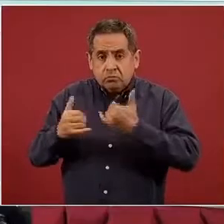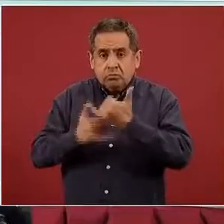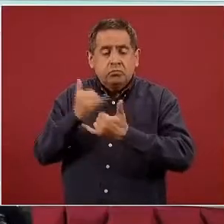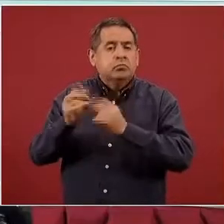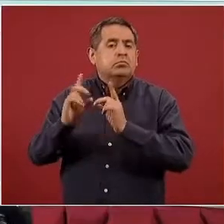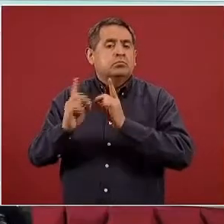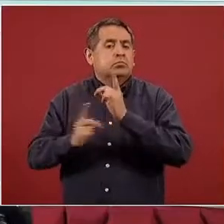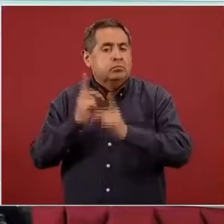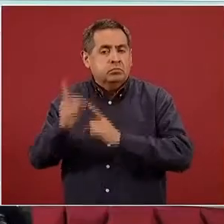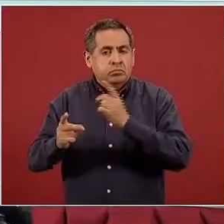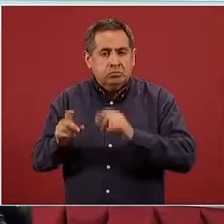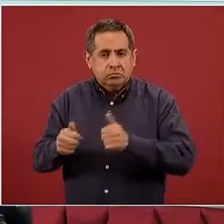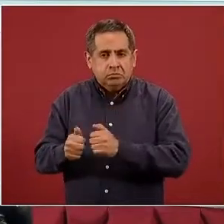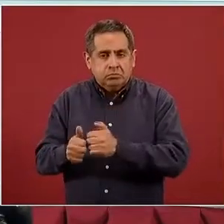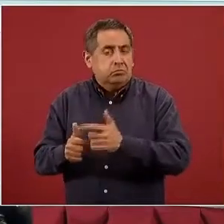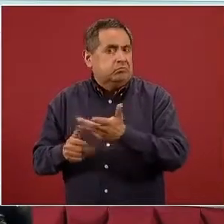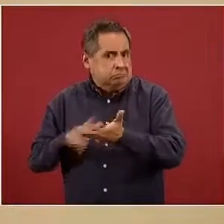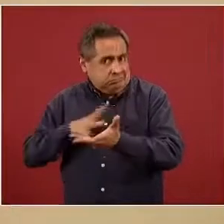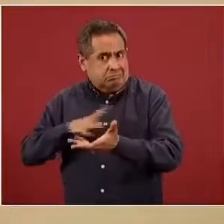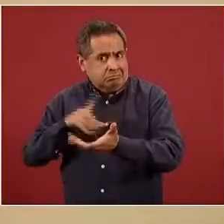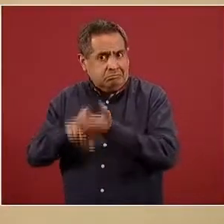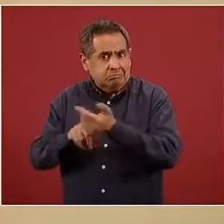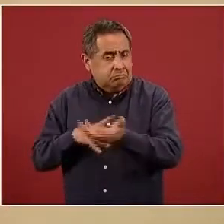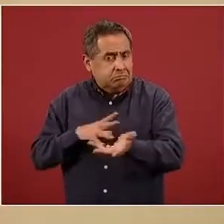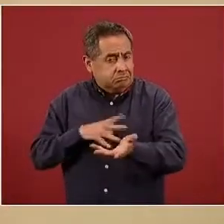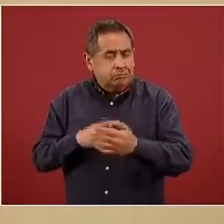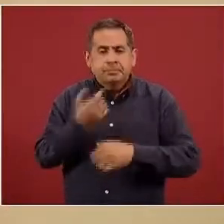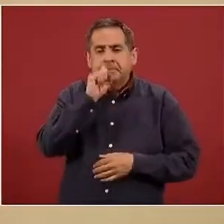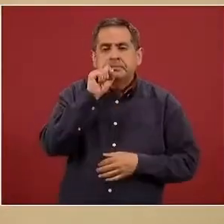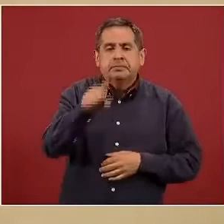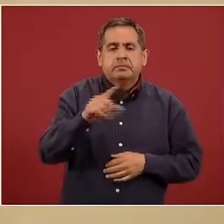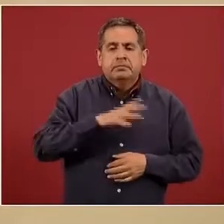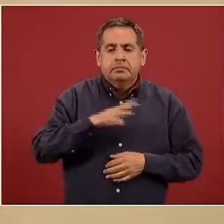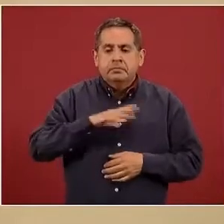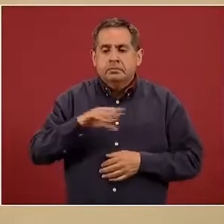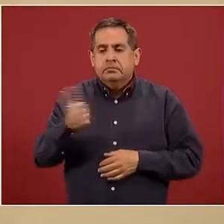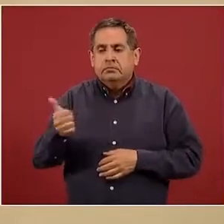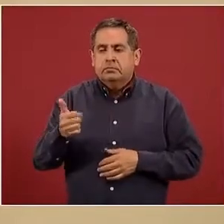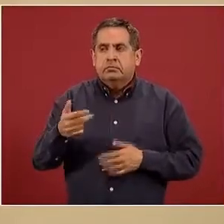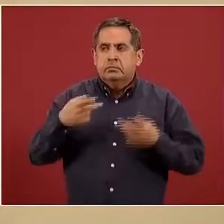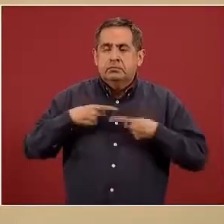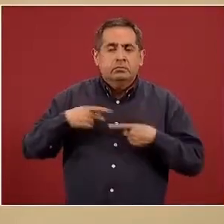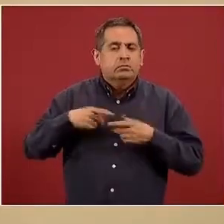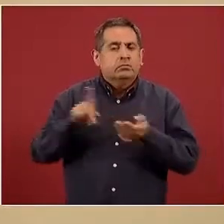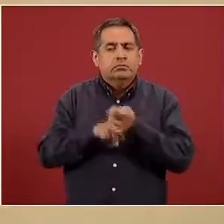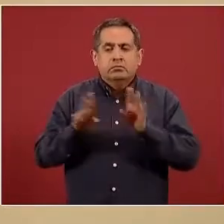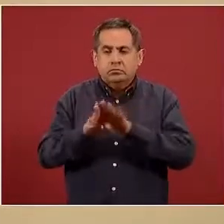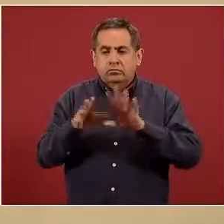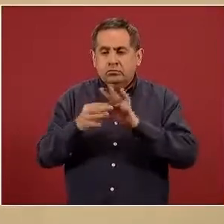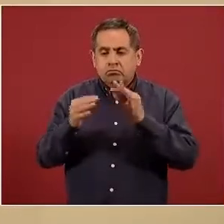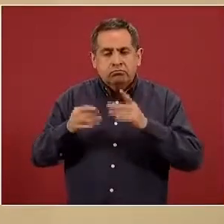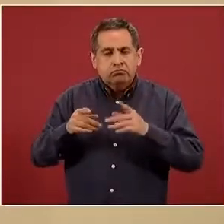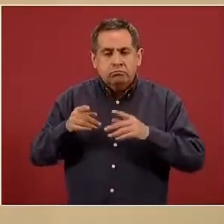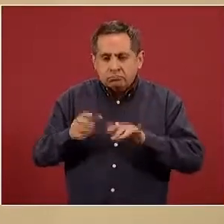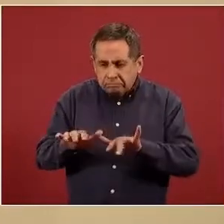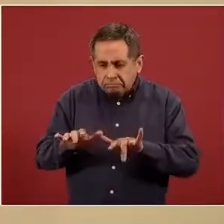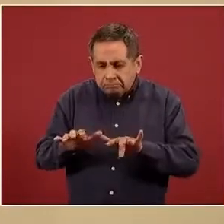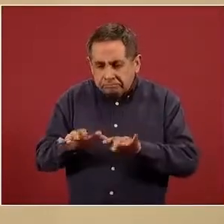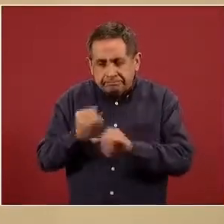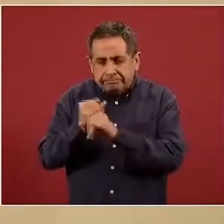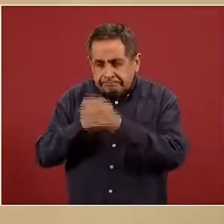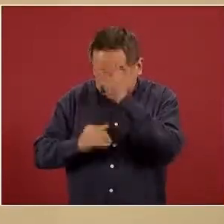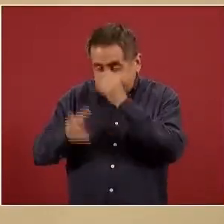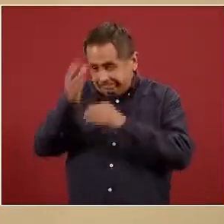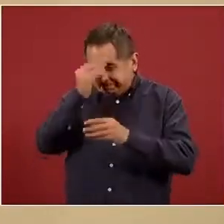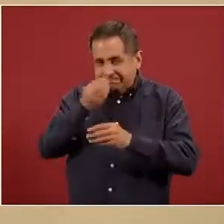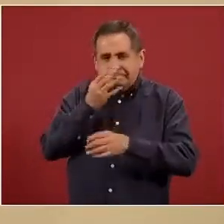deportes electrónicos, los eSports. Y en la otra pueden ser los que pueden llegar a entretener a través de este medio,